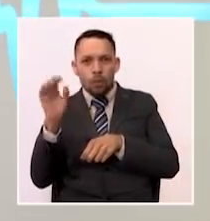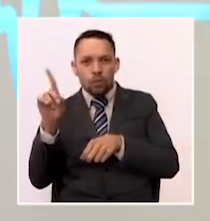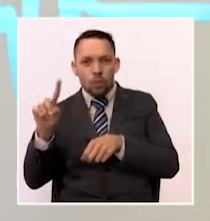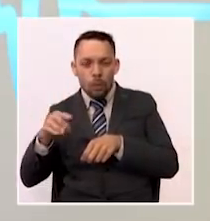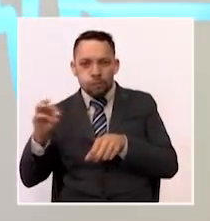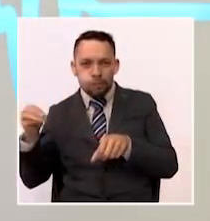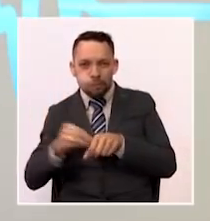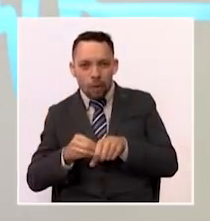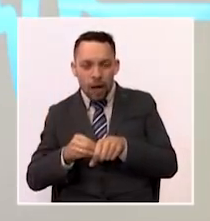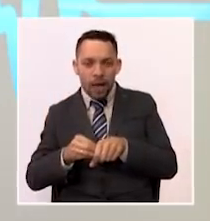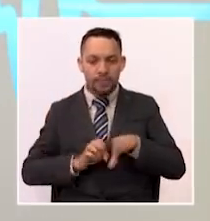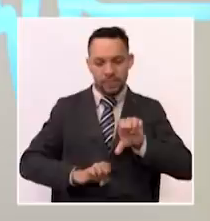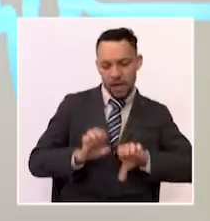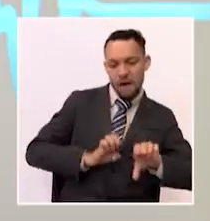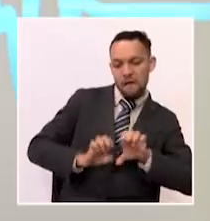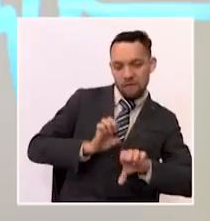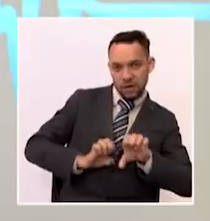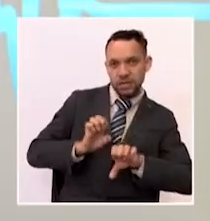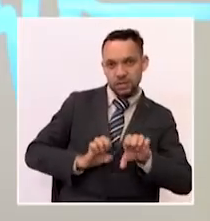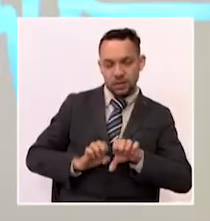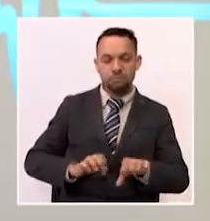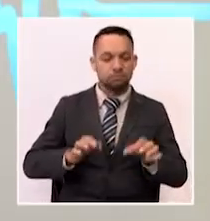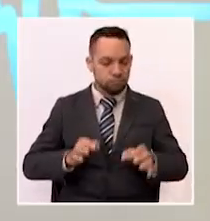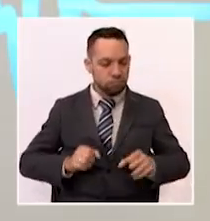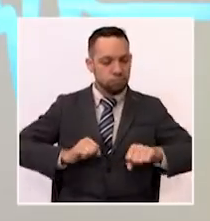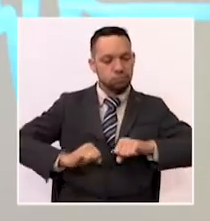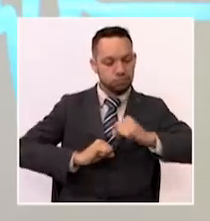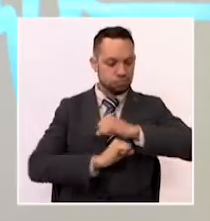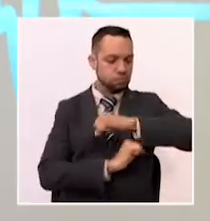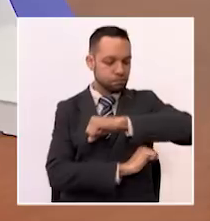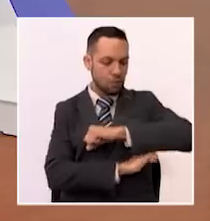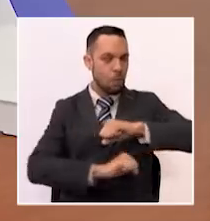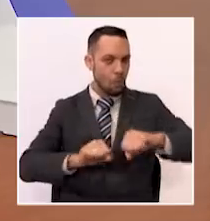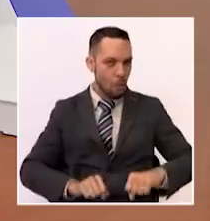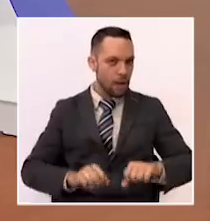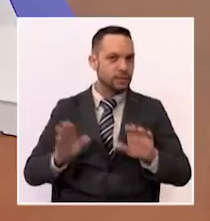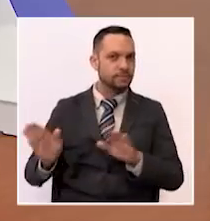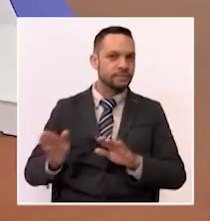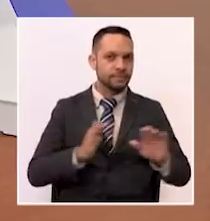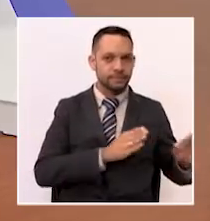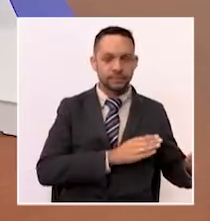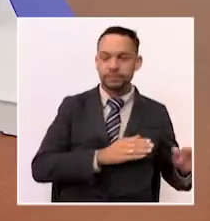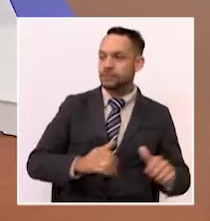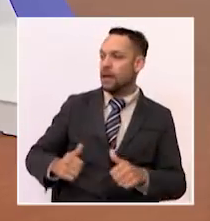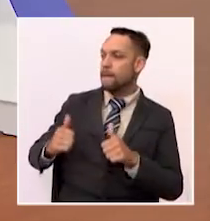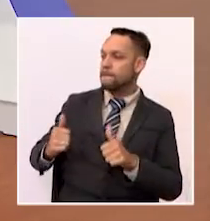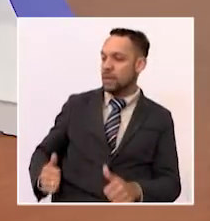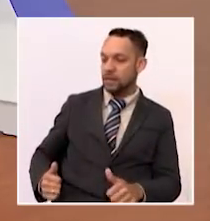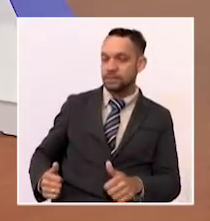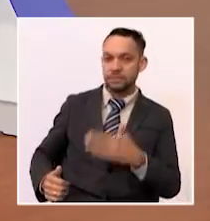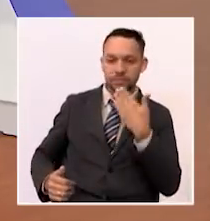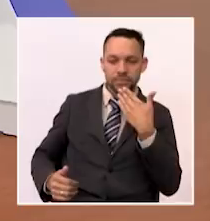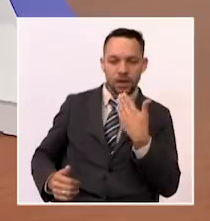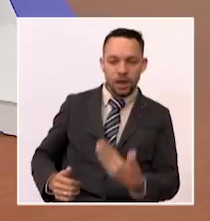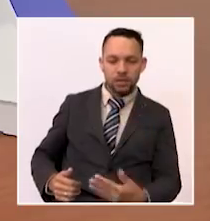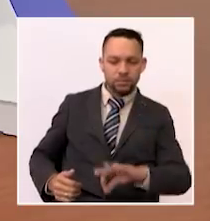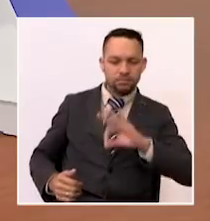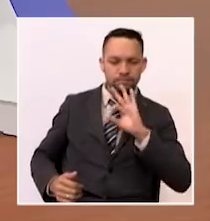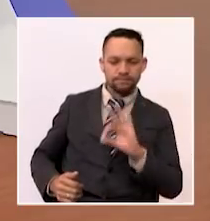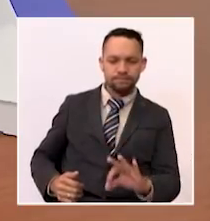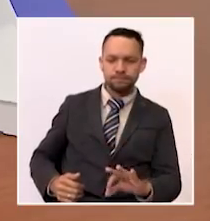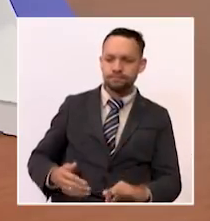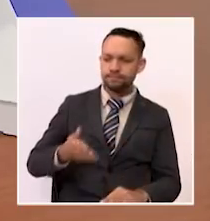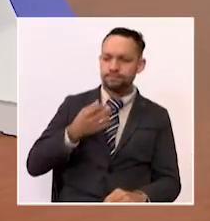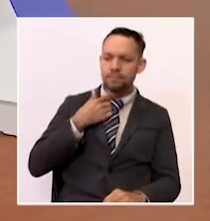defensas se encargan del resto sin necesidad de hacerle daño a su organismo con un antibiótico que no esté indicado. Muy bien, qué bueno, doctora, poder tenerla aquí.